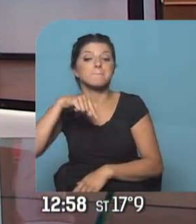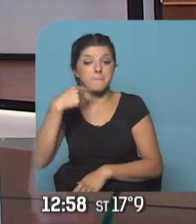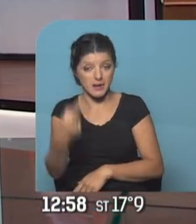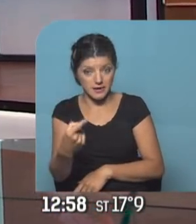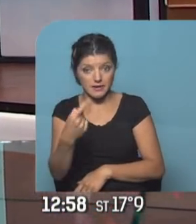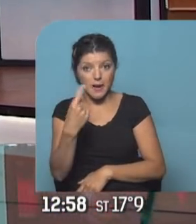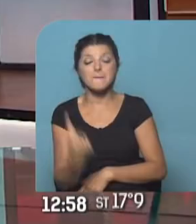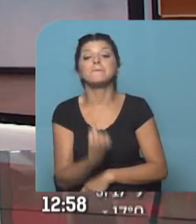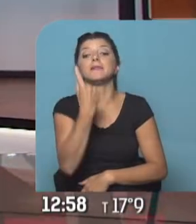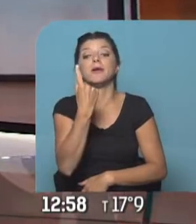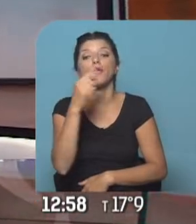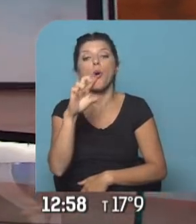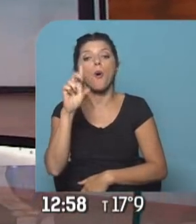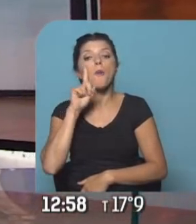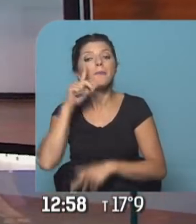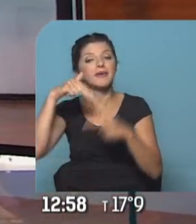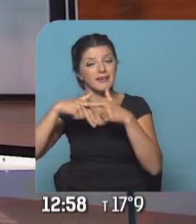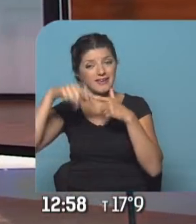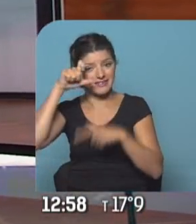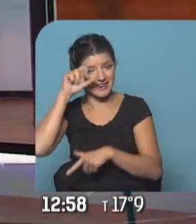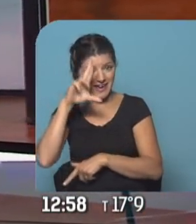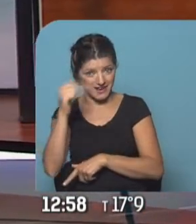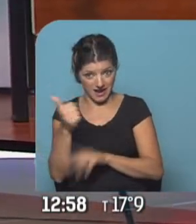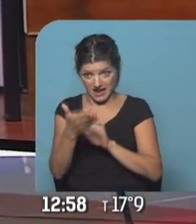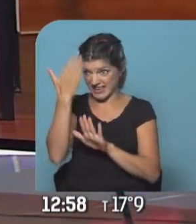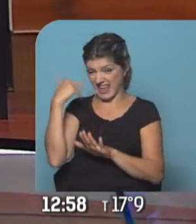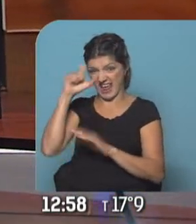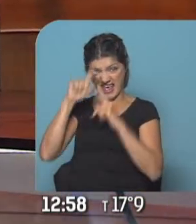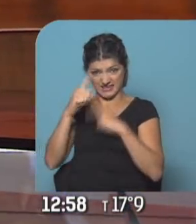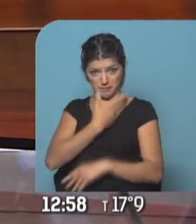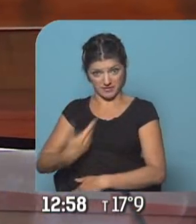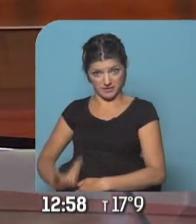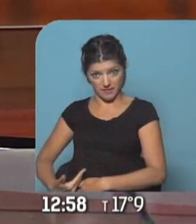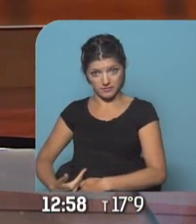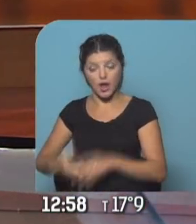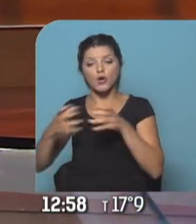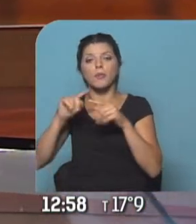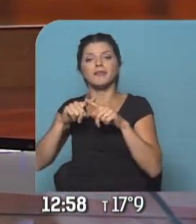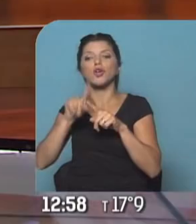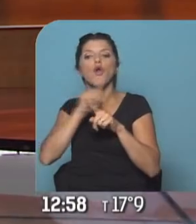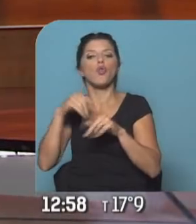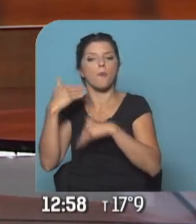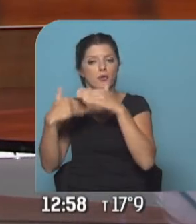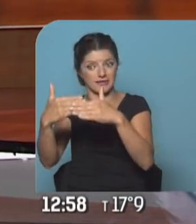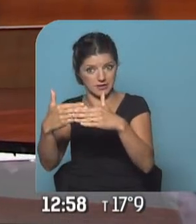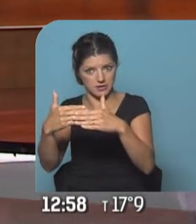primero será el señor Piñera, que ya fue el anterior presidente de la coalición no progresista. Sí.